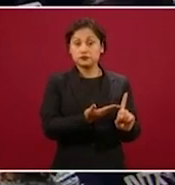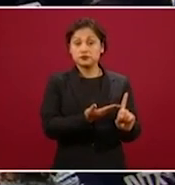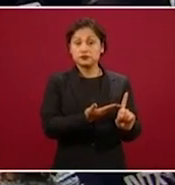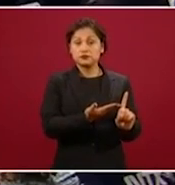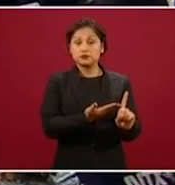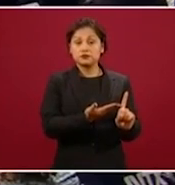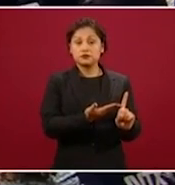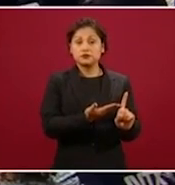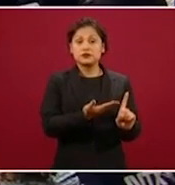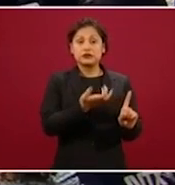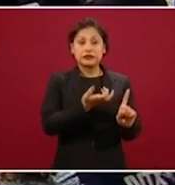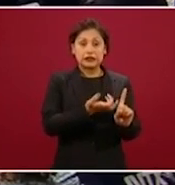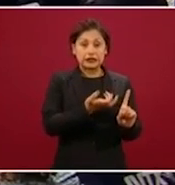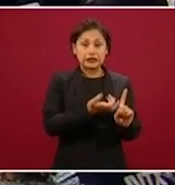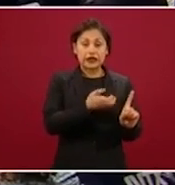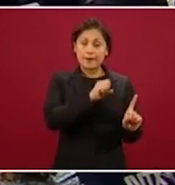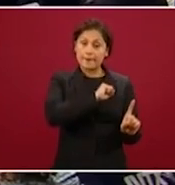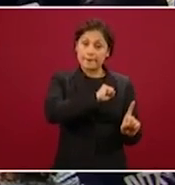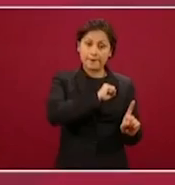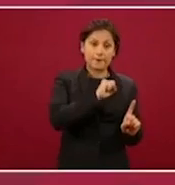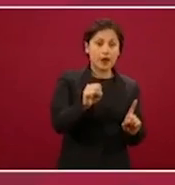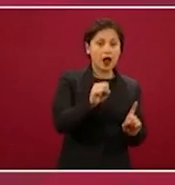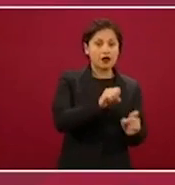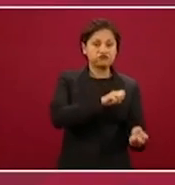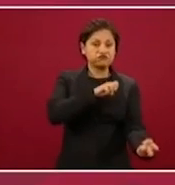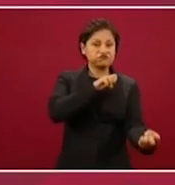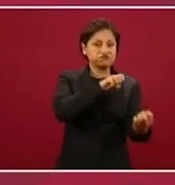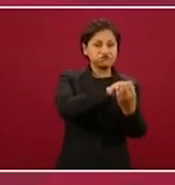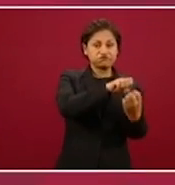posible defraudador,